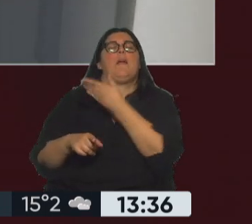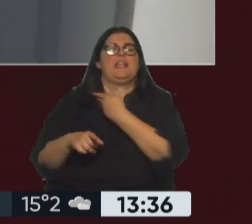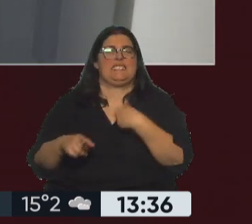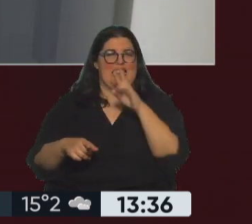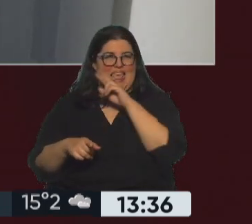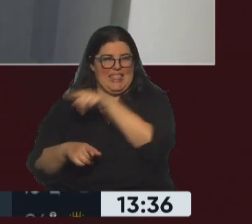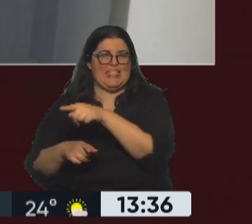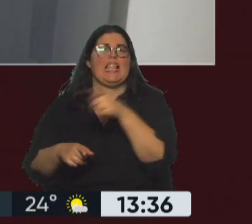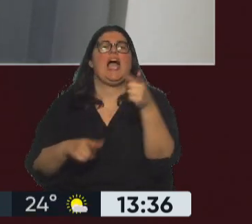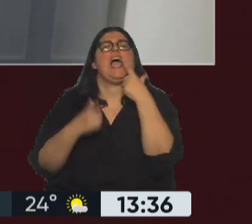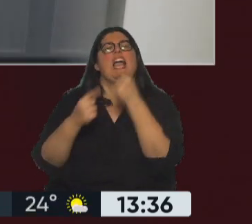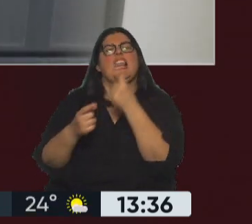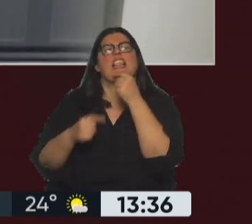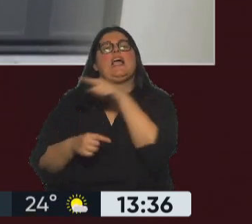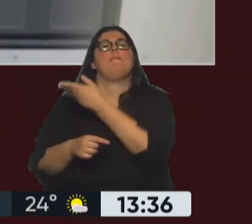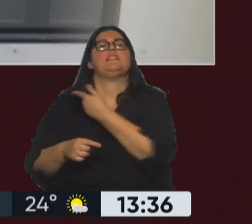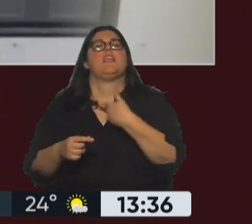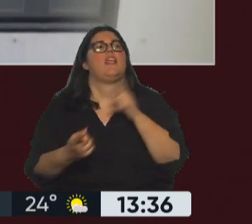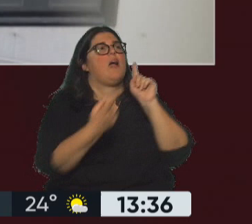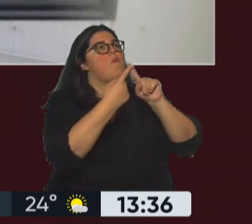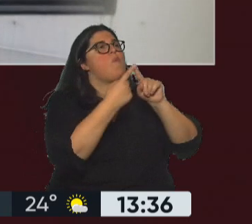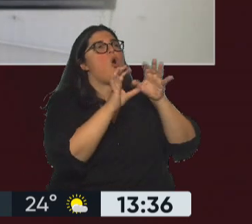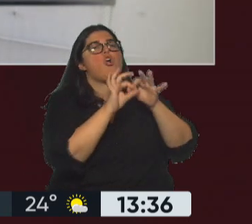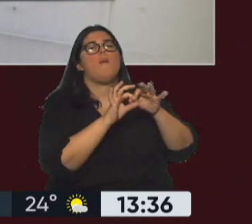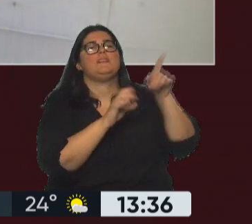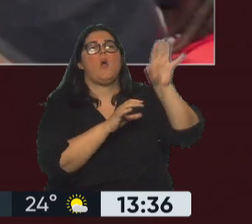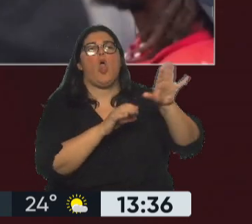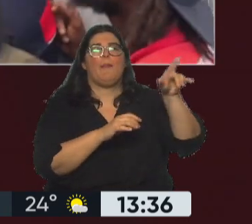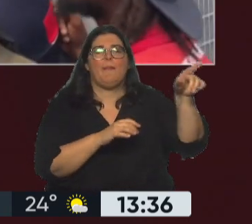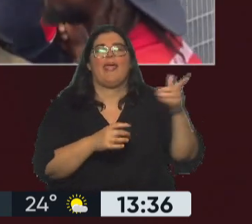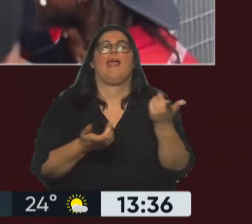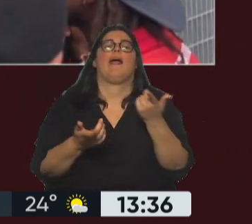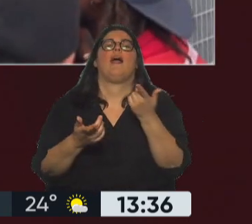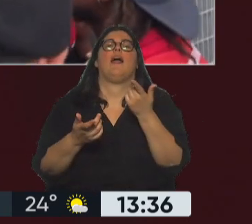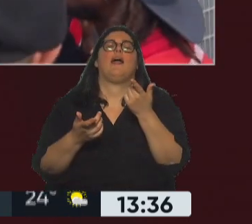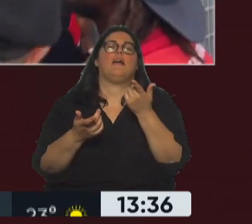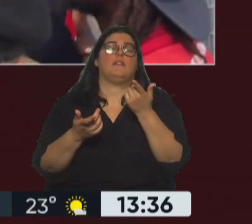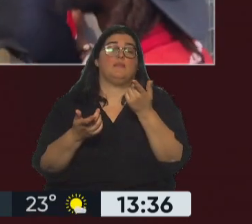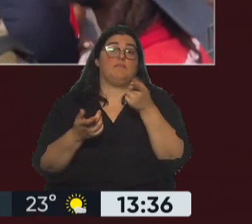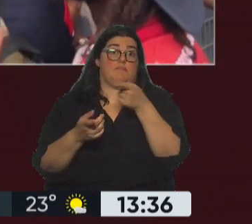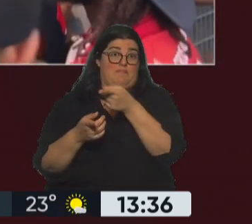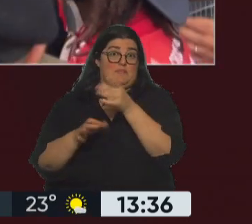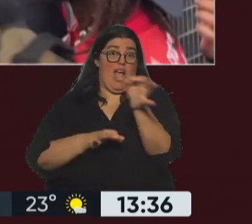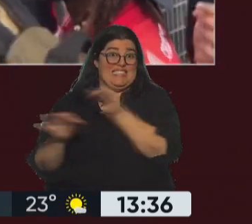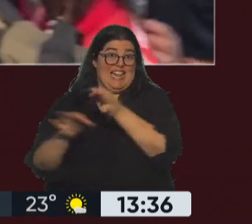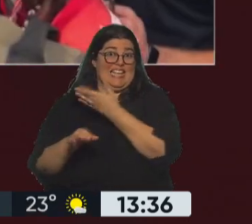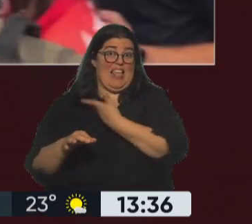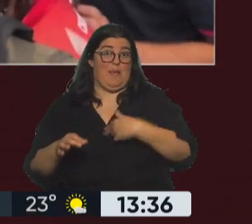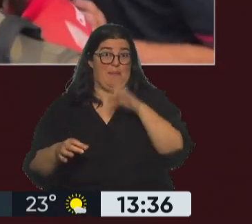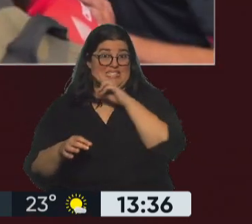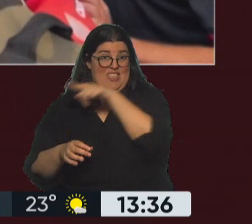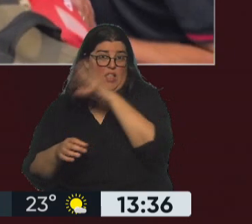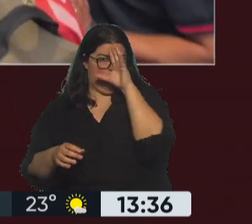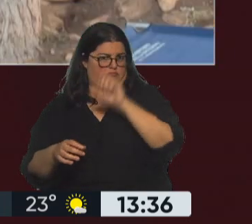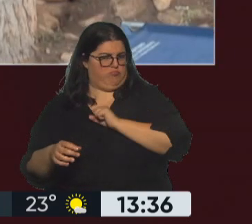acercamiento con la Comisión Europea, con Ursula von der Leyen, y cómo esa estrategia en la cual Meloni se embarca no solamente por convicción,